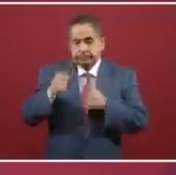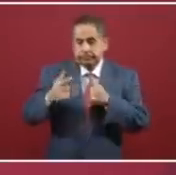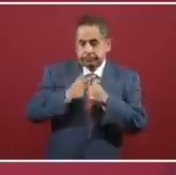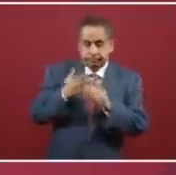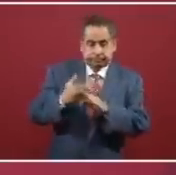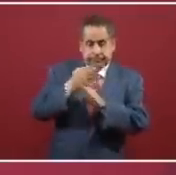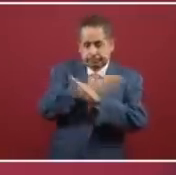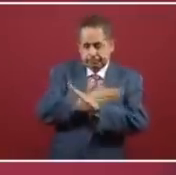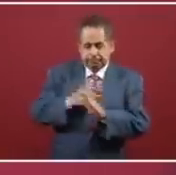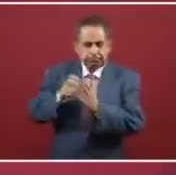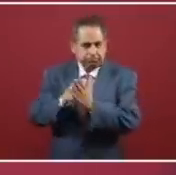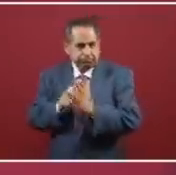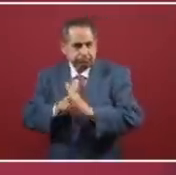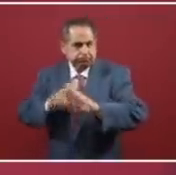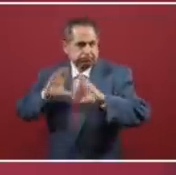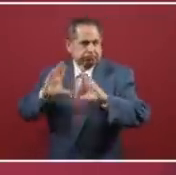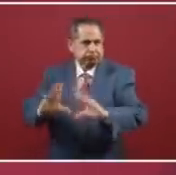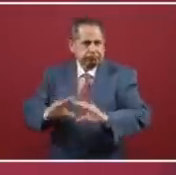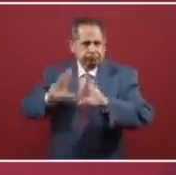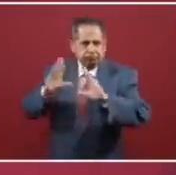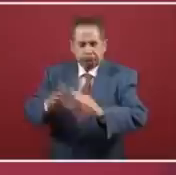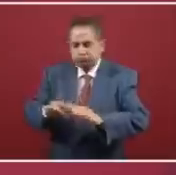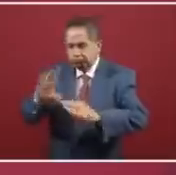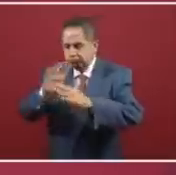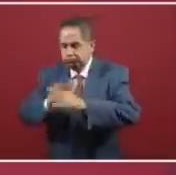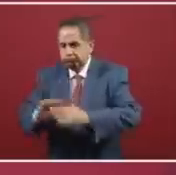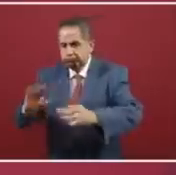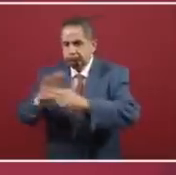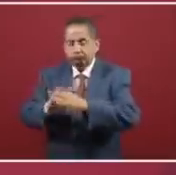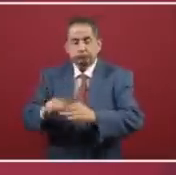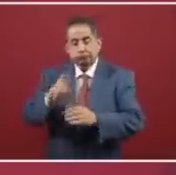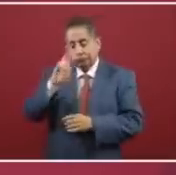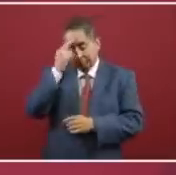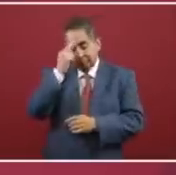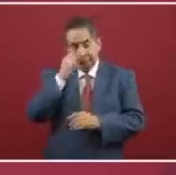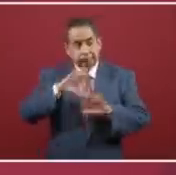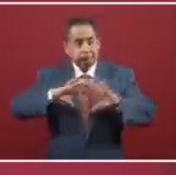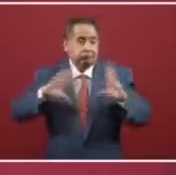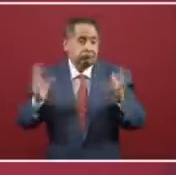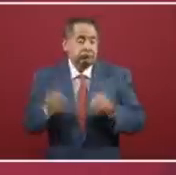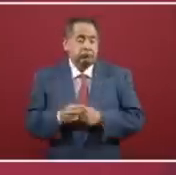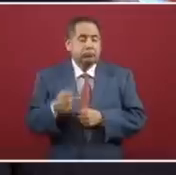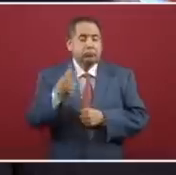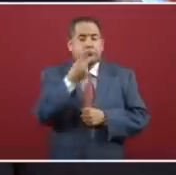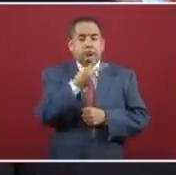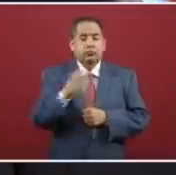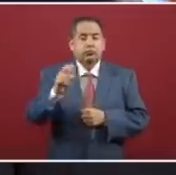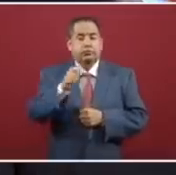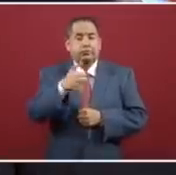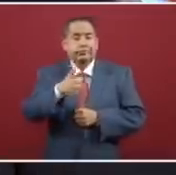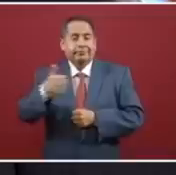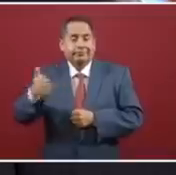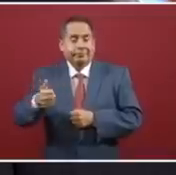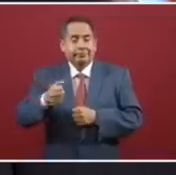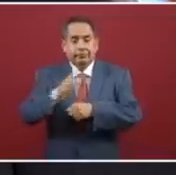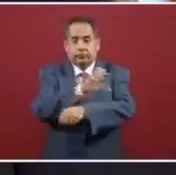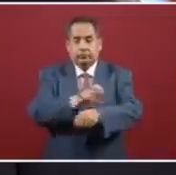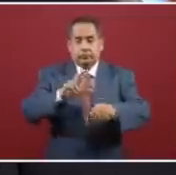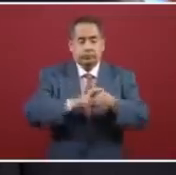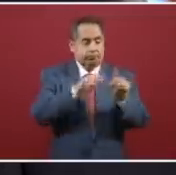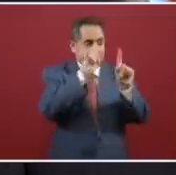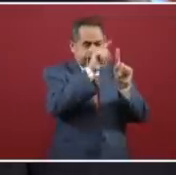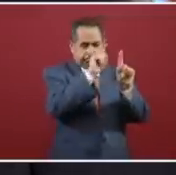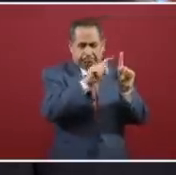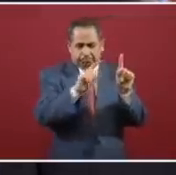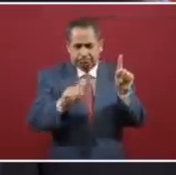un proceso de formación acuérdense que son 266 coordinaciones